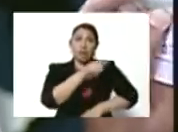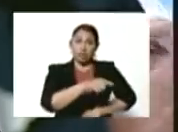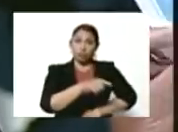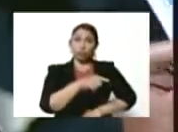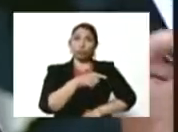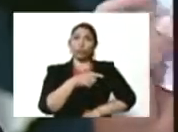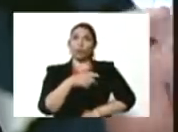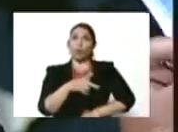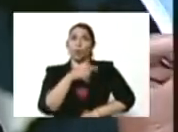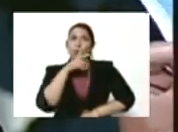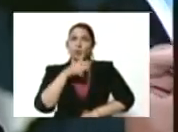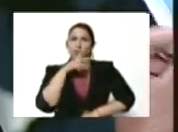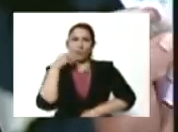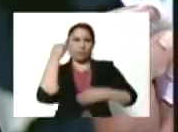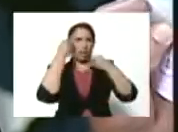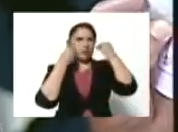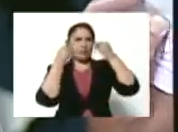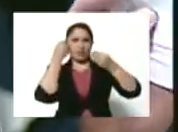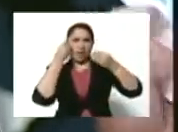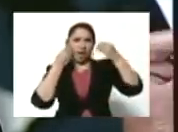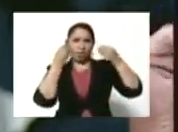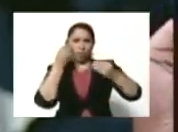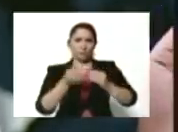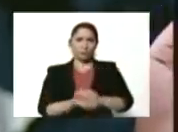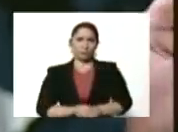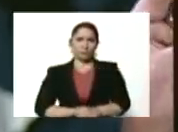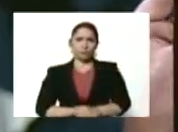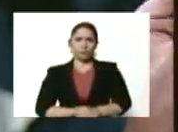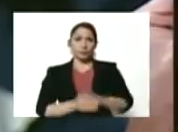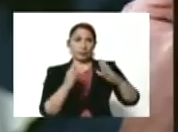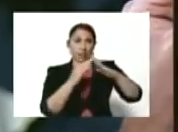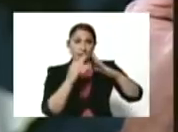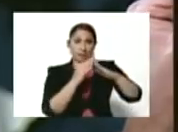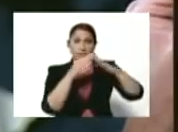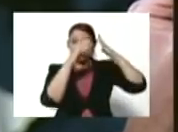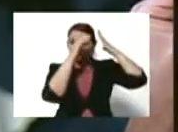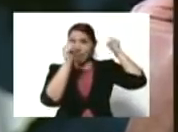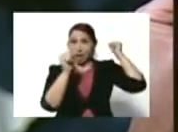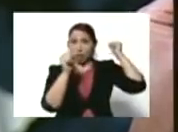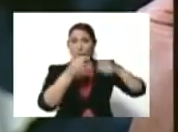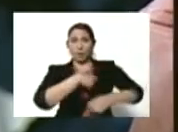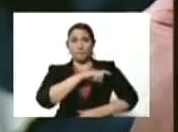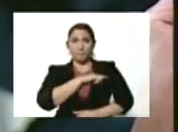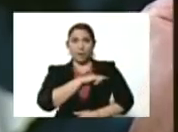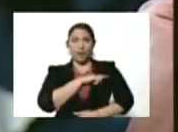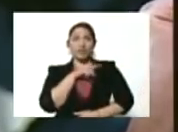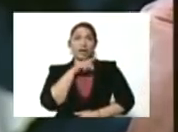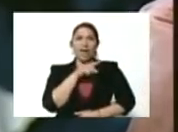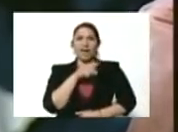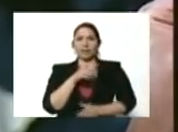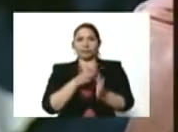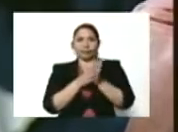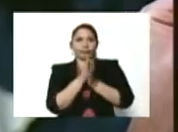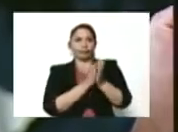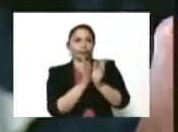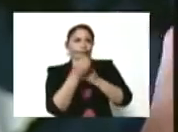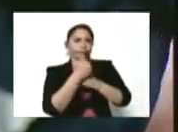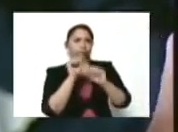graves planificados desde la residencia del embajador de España. Por supuesto, Silva, cómplice como era, se